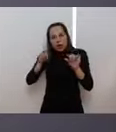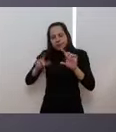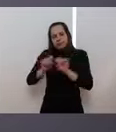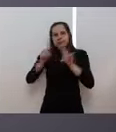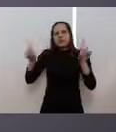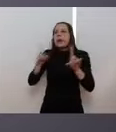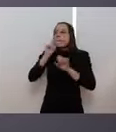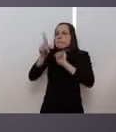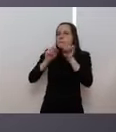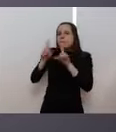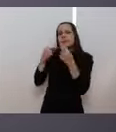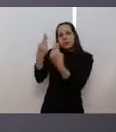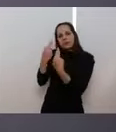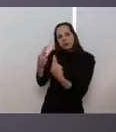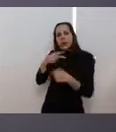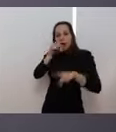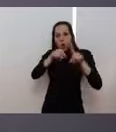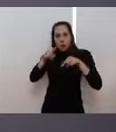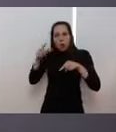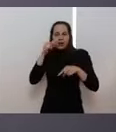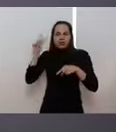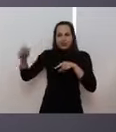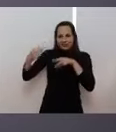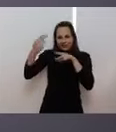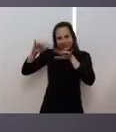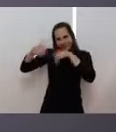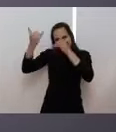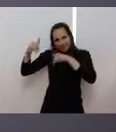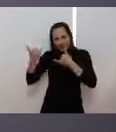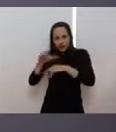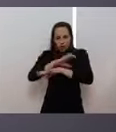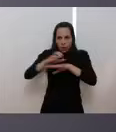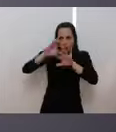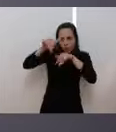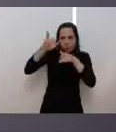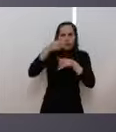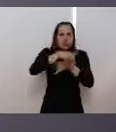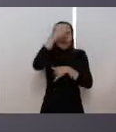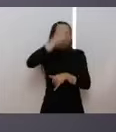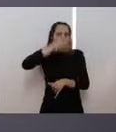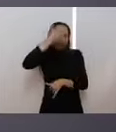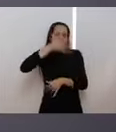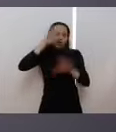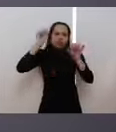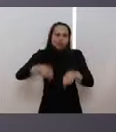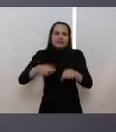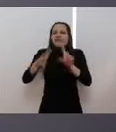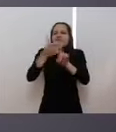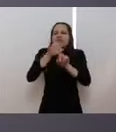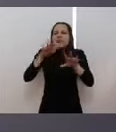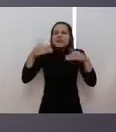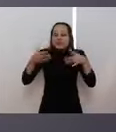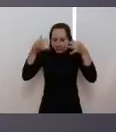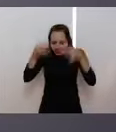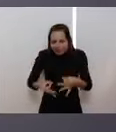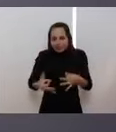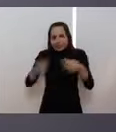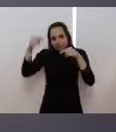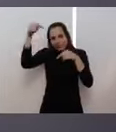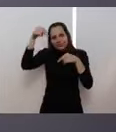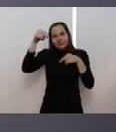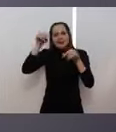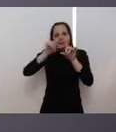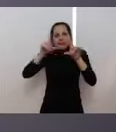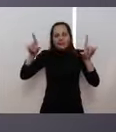encuesta de satisfacción y para quienes nos están viendo desde su computador y desde nuestra cuenta en facebook lo van a encontrar literalmente en la